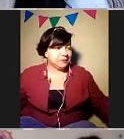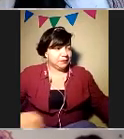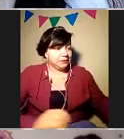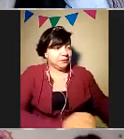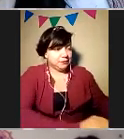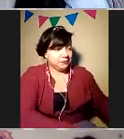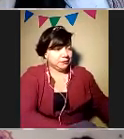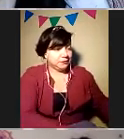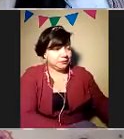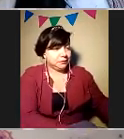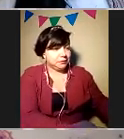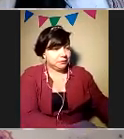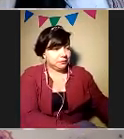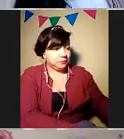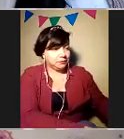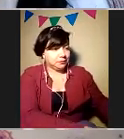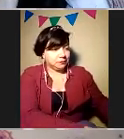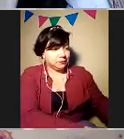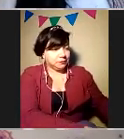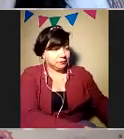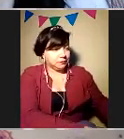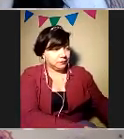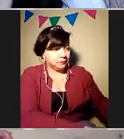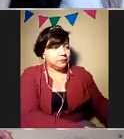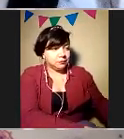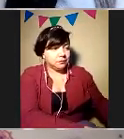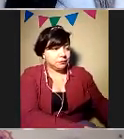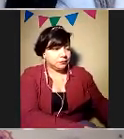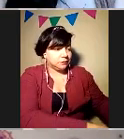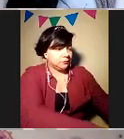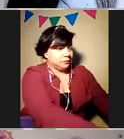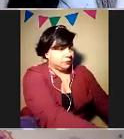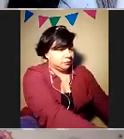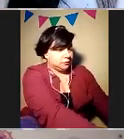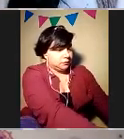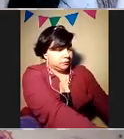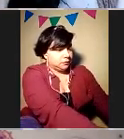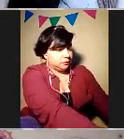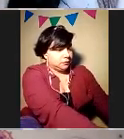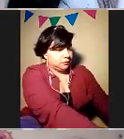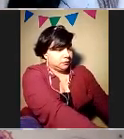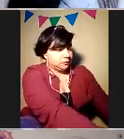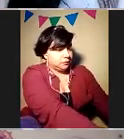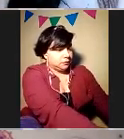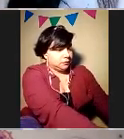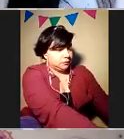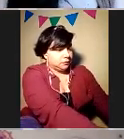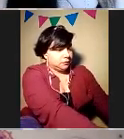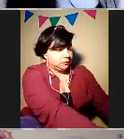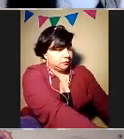Es como esta normativa que tienen las grandes tiendas de retail, que es cuando ya absolutamente no se